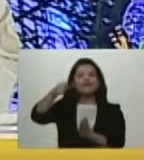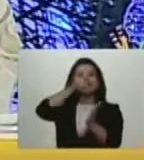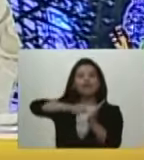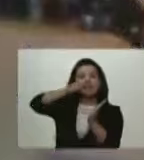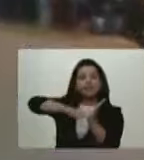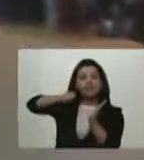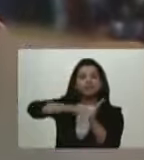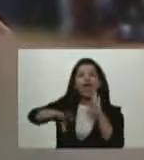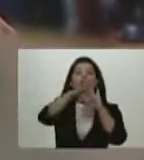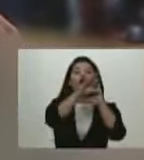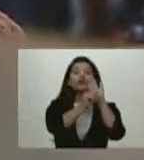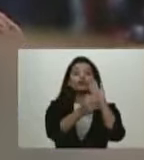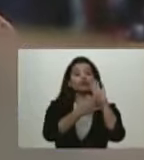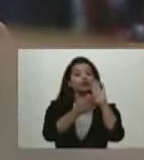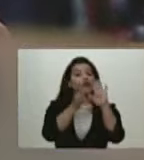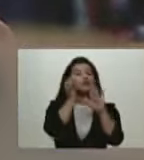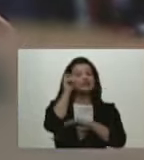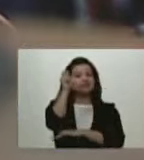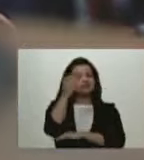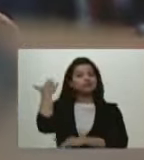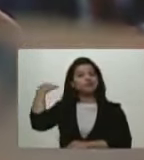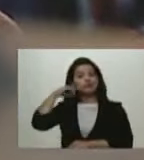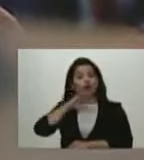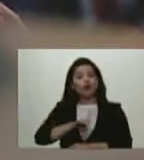siempre en la primera línea de batalla,